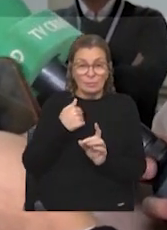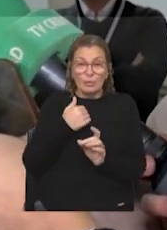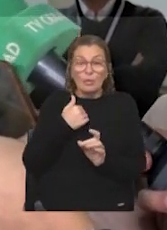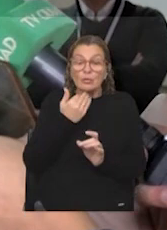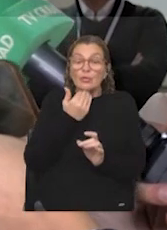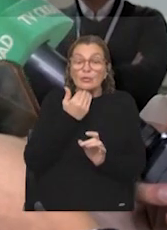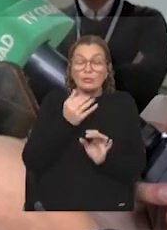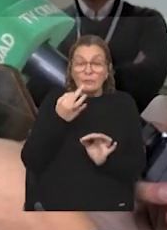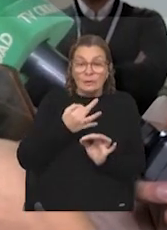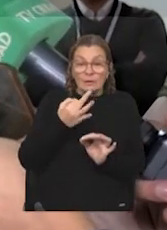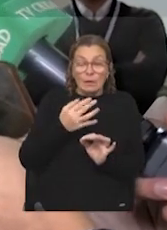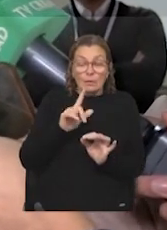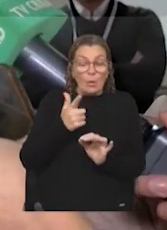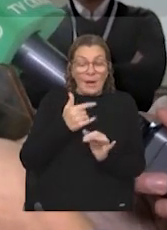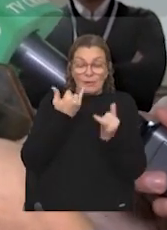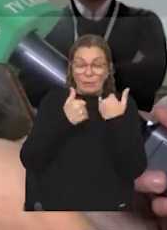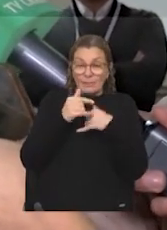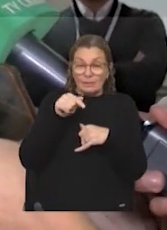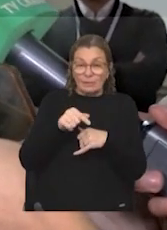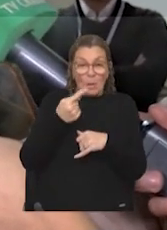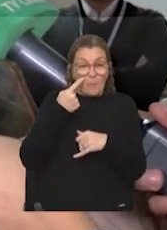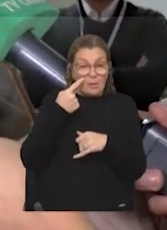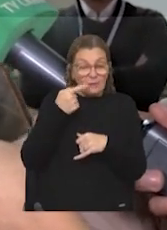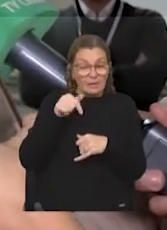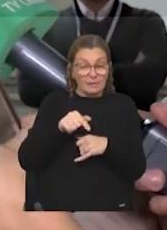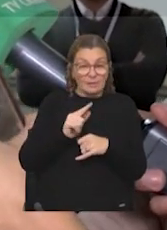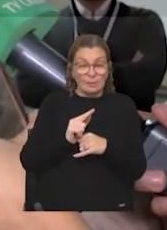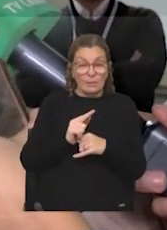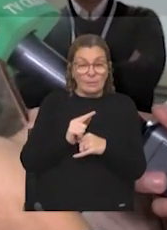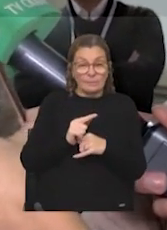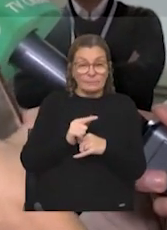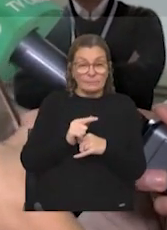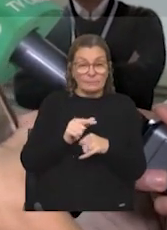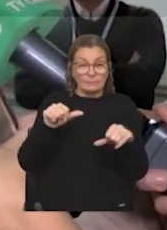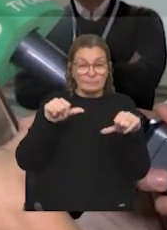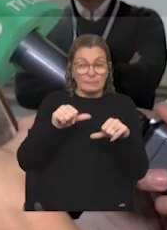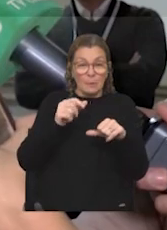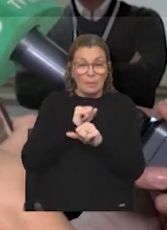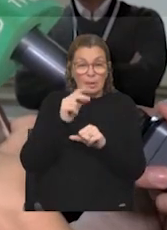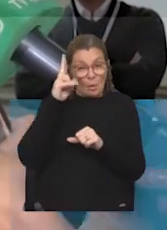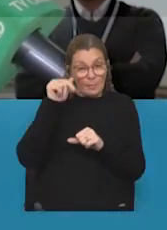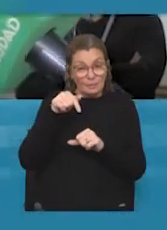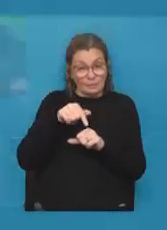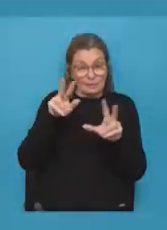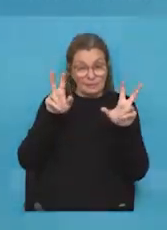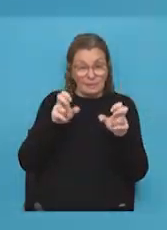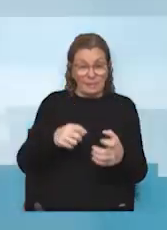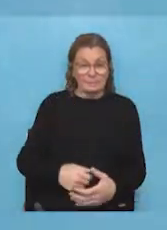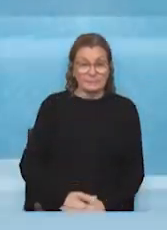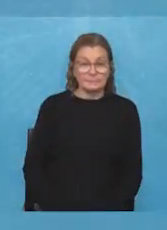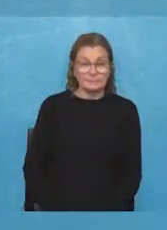consta no tengo información sobre eso ni prueba sobre eso mal podría yo ponerme a opinar sobre ese